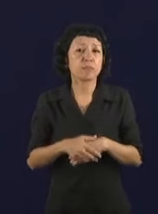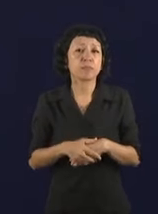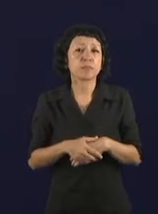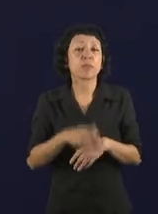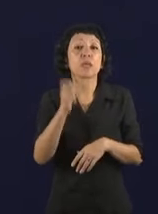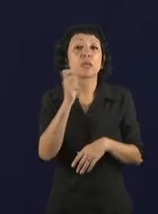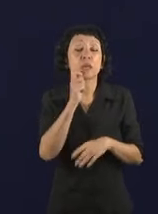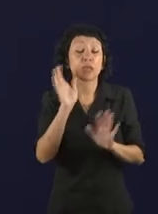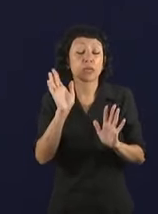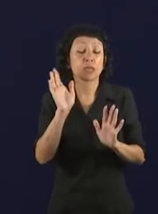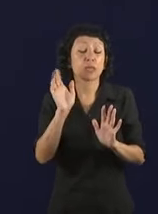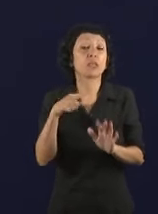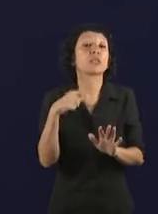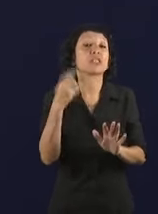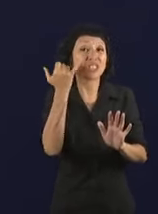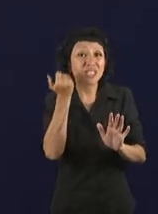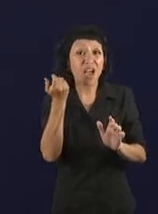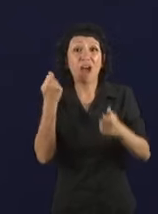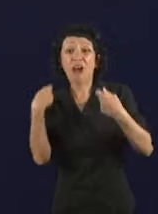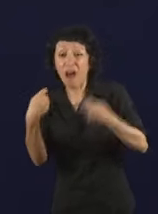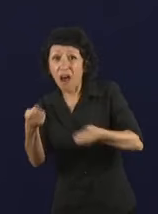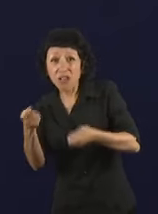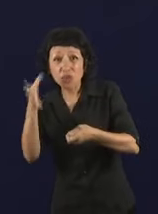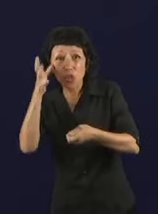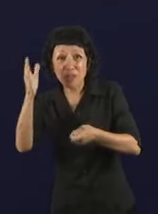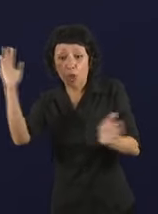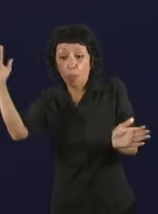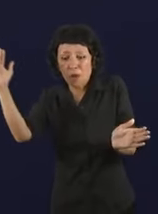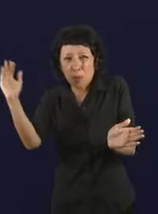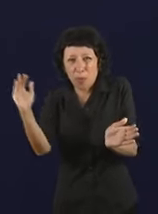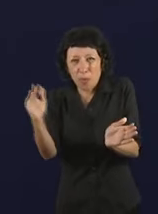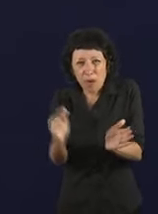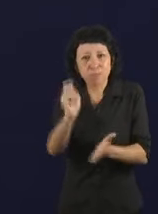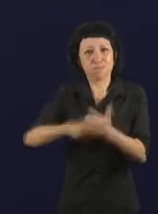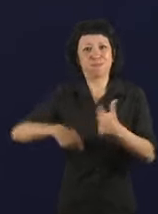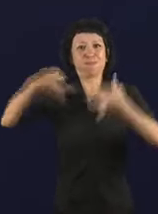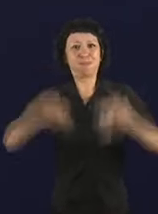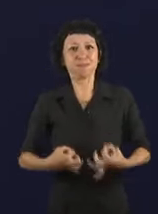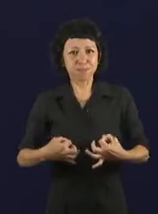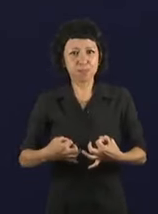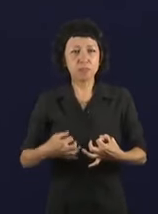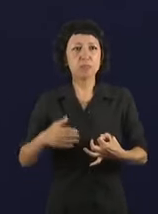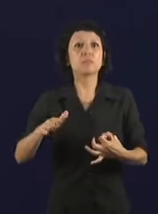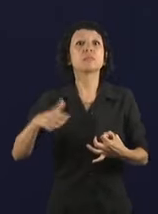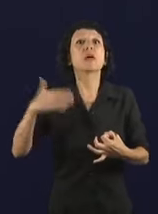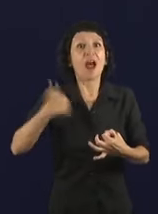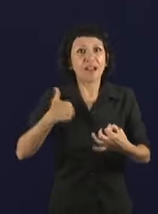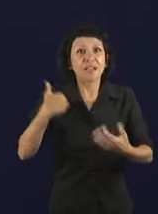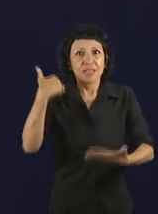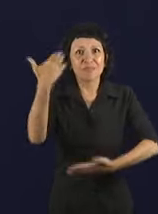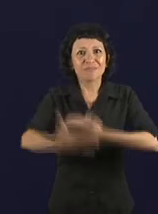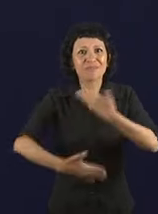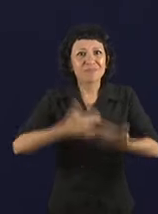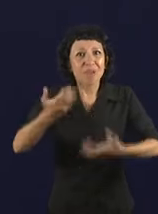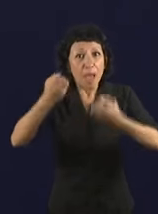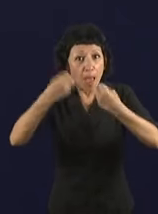fiscal se corrija y cuando la situación macroeconómica se corrija y cuando la Argentina empiece a crecer como estimamos